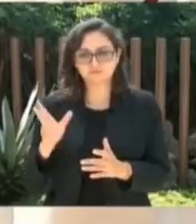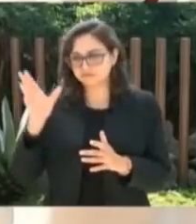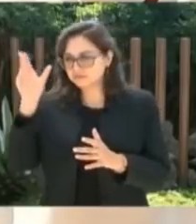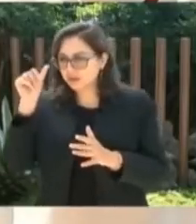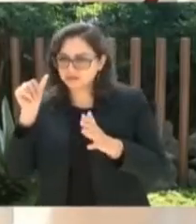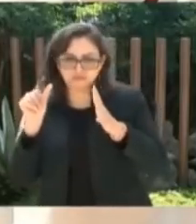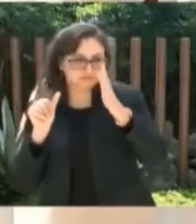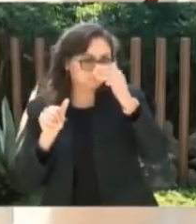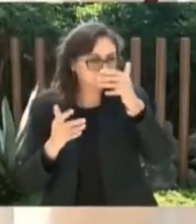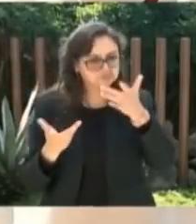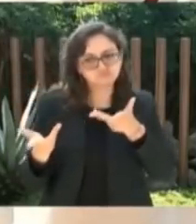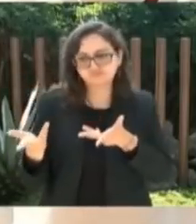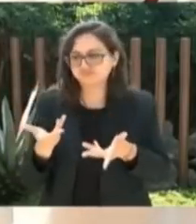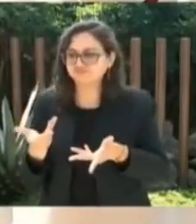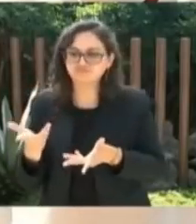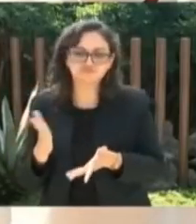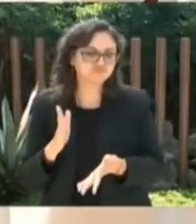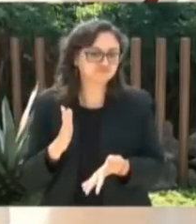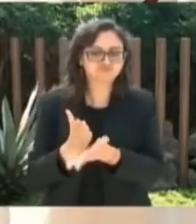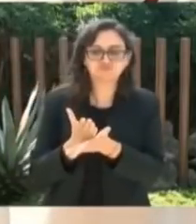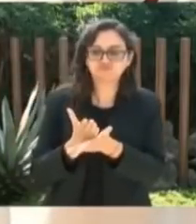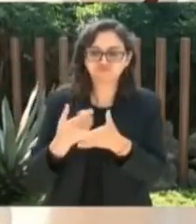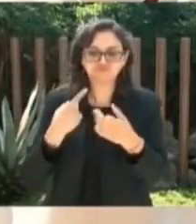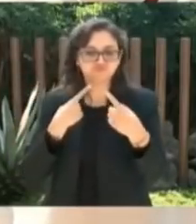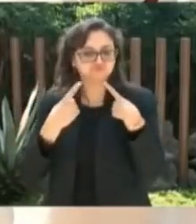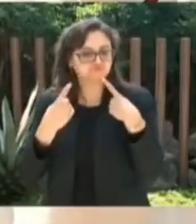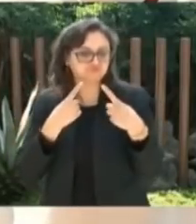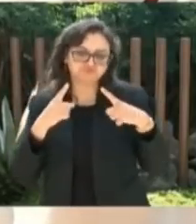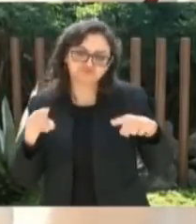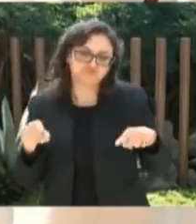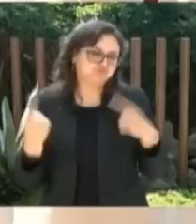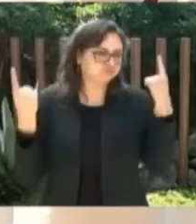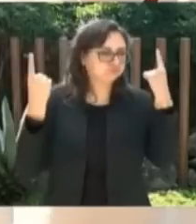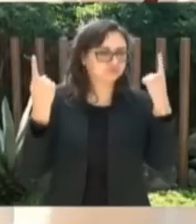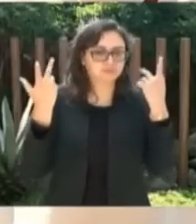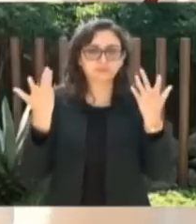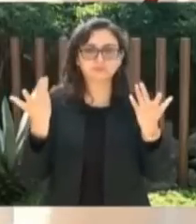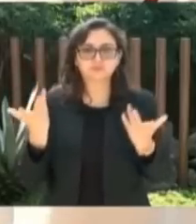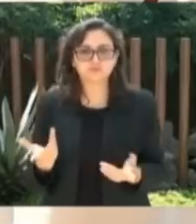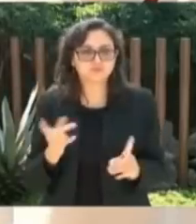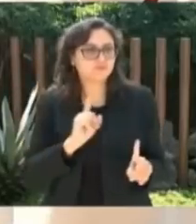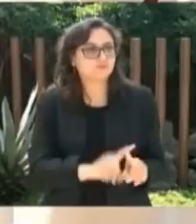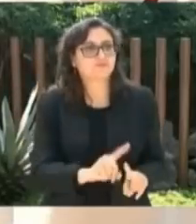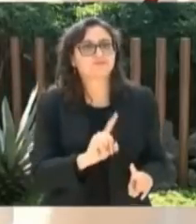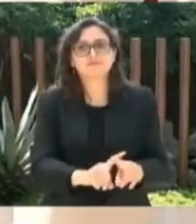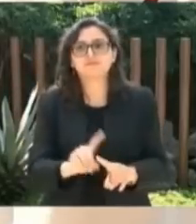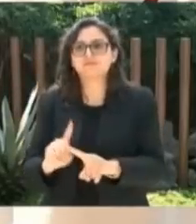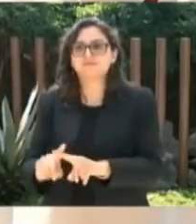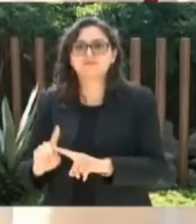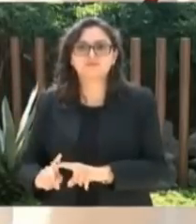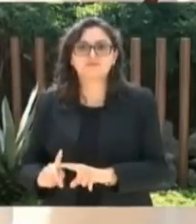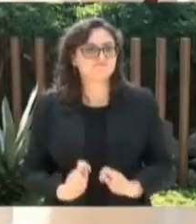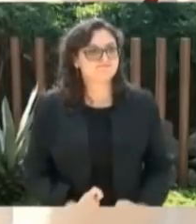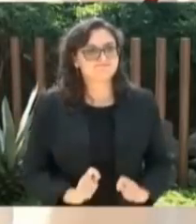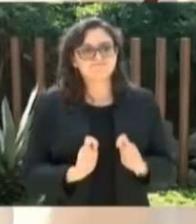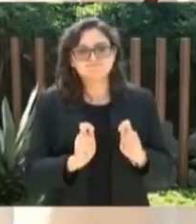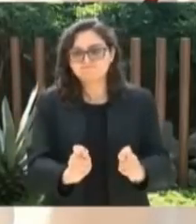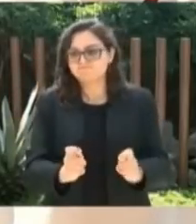acuerdos, ya se rompió el diálogo, no se encontraba quién.